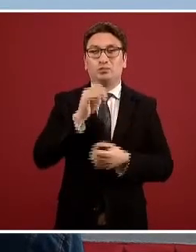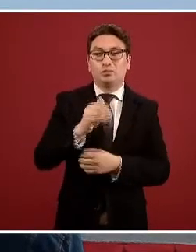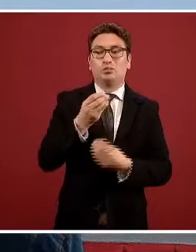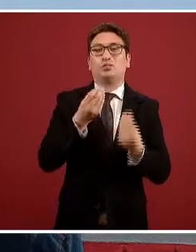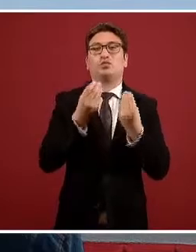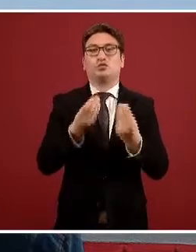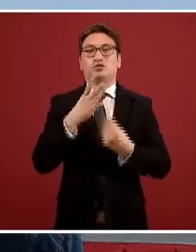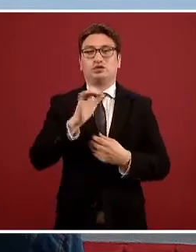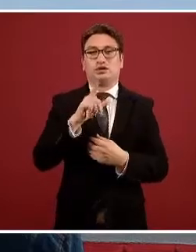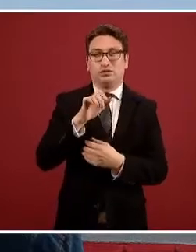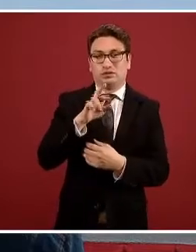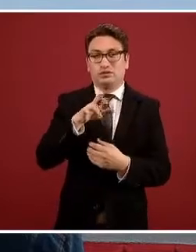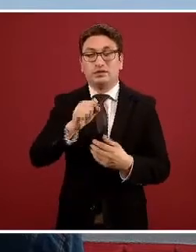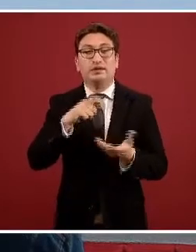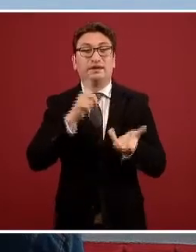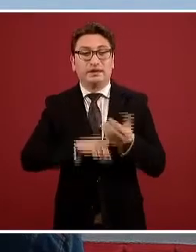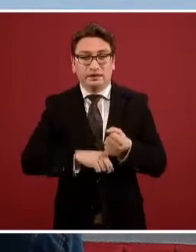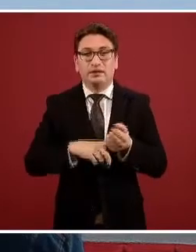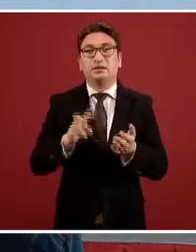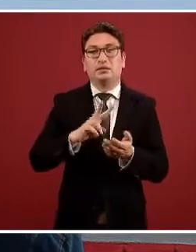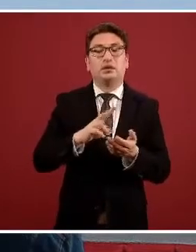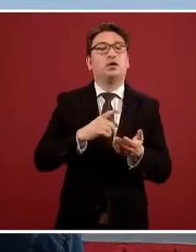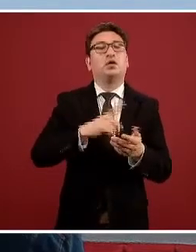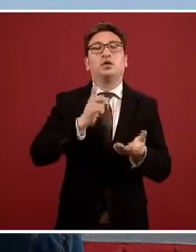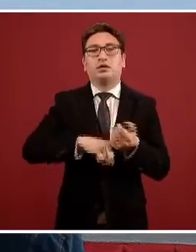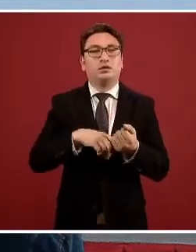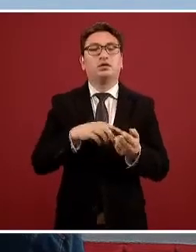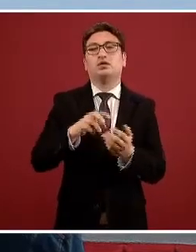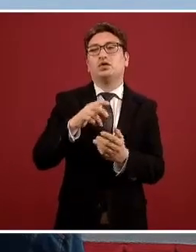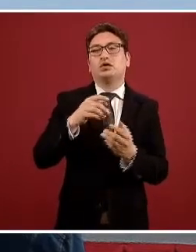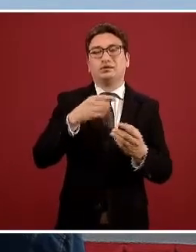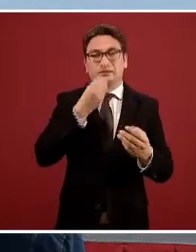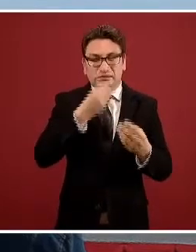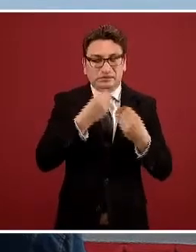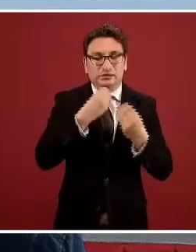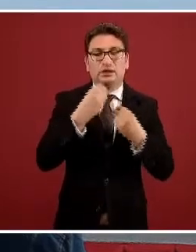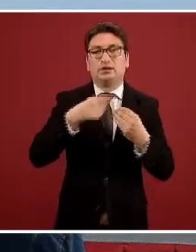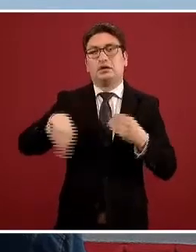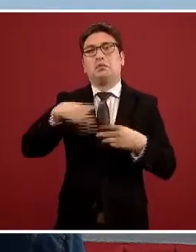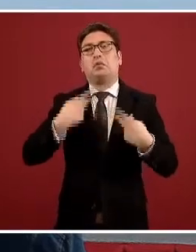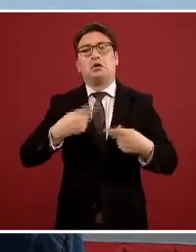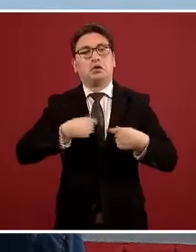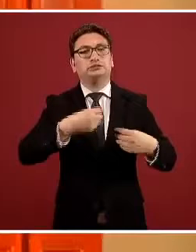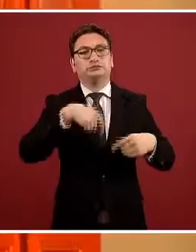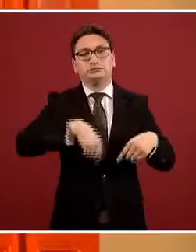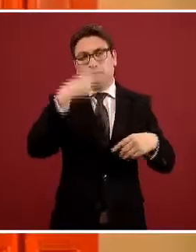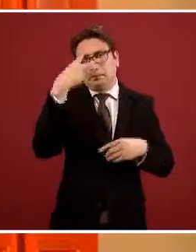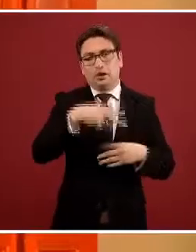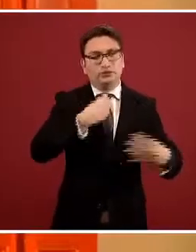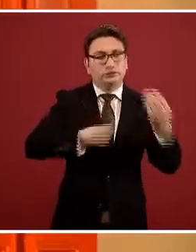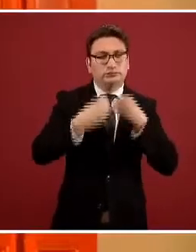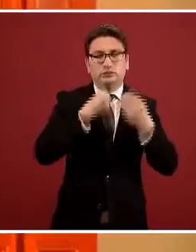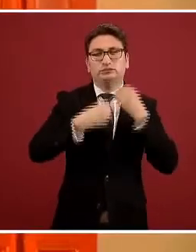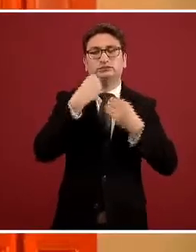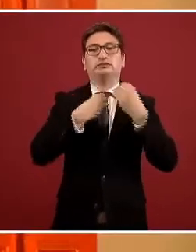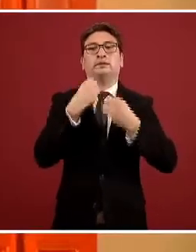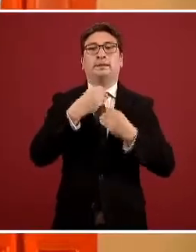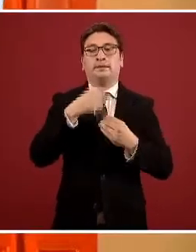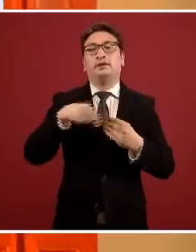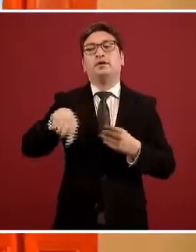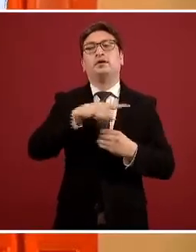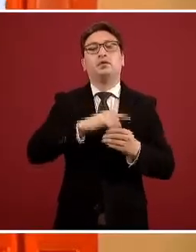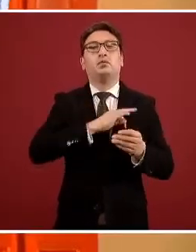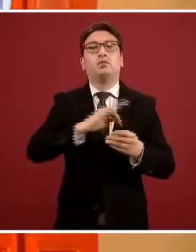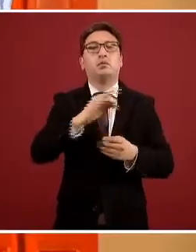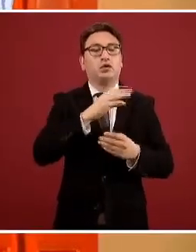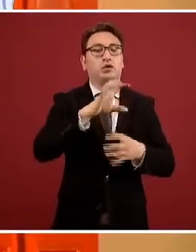bajo valor nutricional, y esto es lo que condiciona la dieta de las personas en México, porque hay un mayor acceso